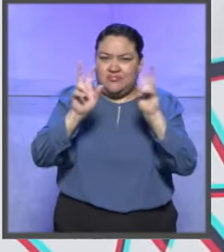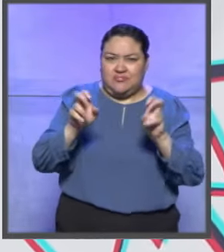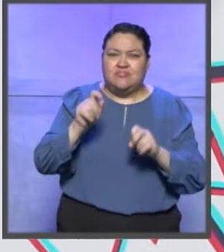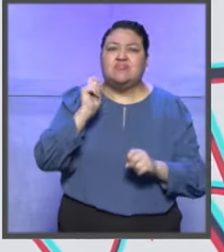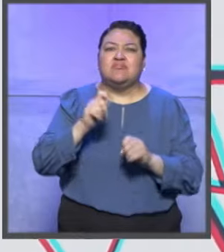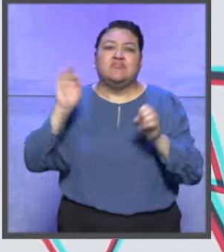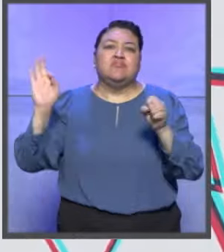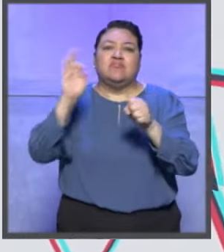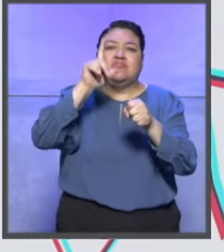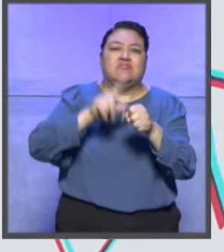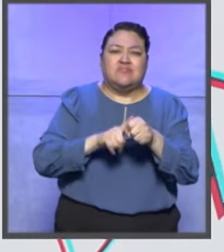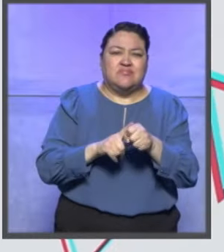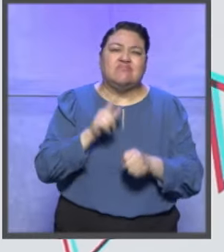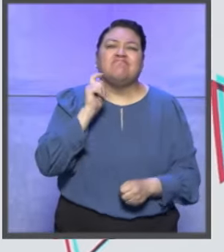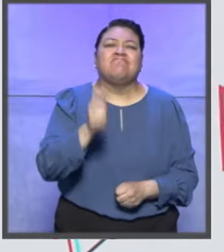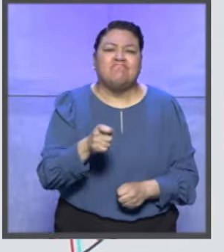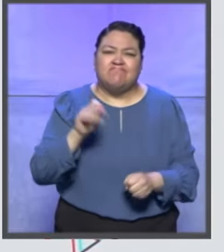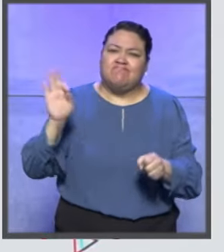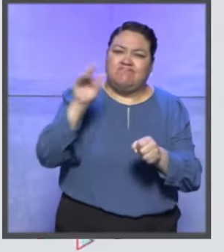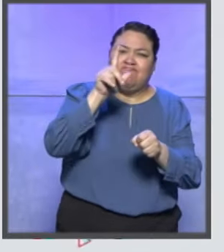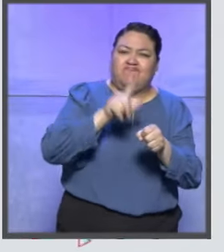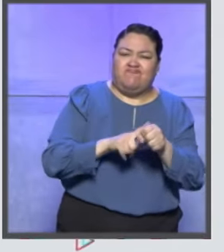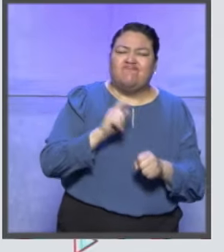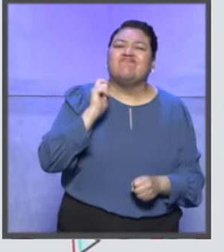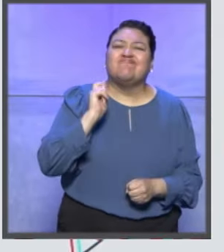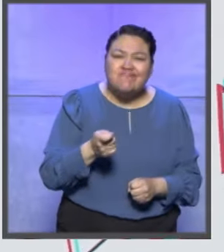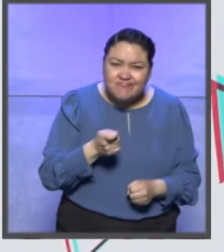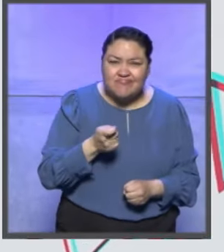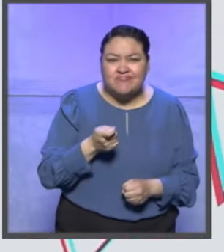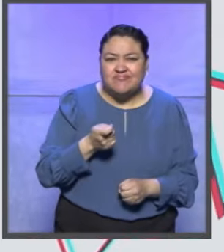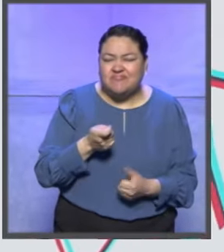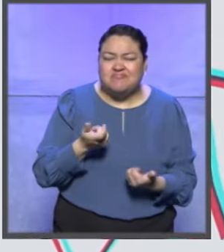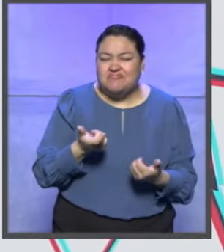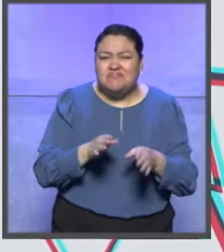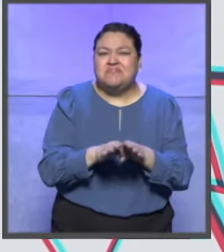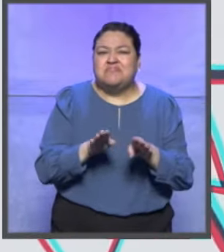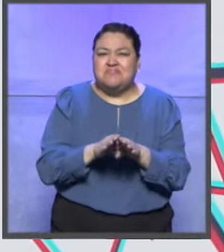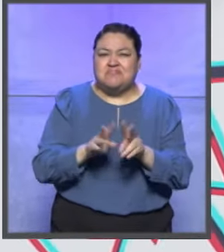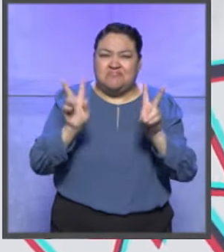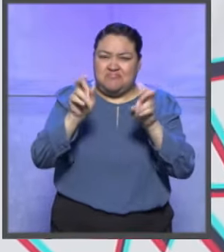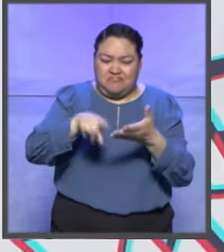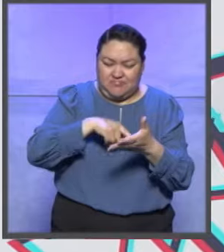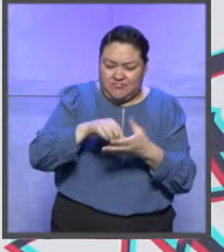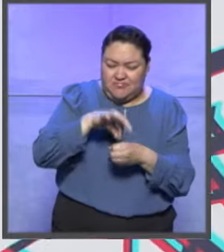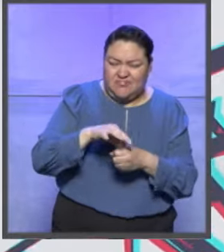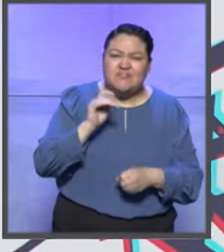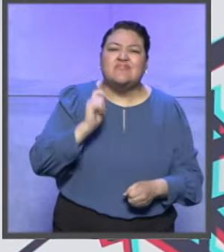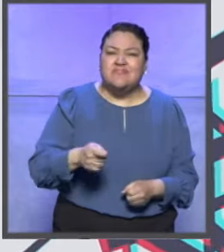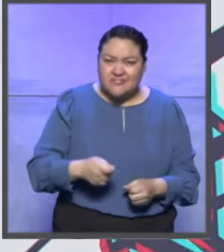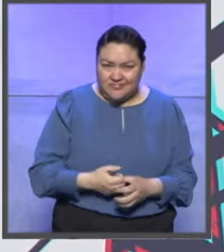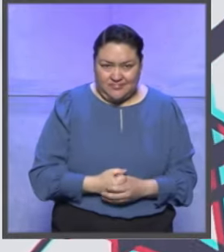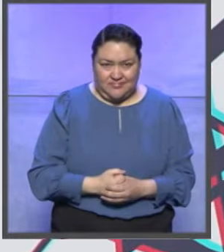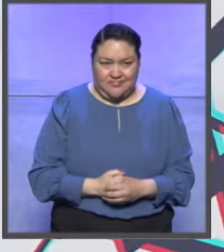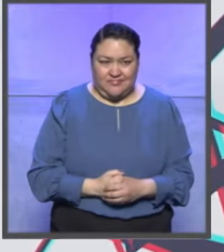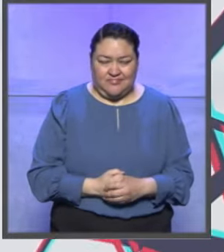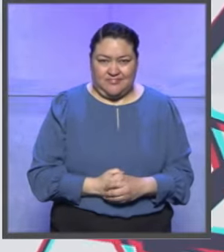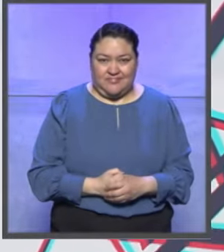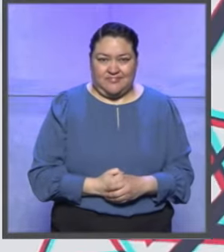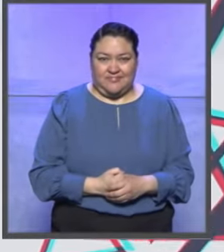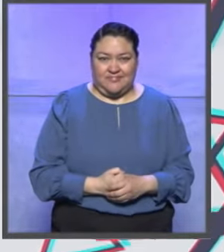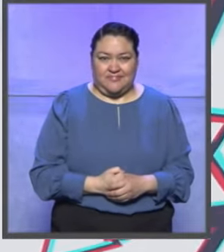en otras conversaciones, ha sido el federalismo. ¿Qué es lo que tú nos tienes que decir acerca del federalismo en